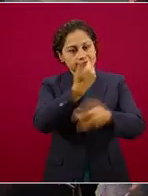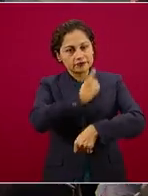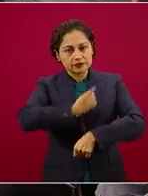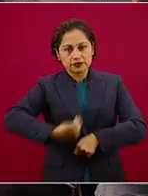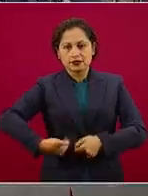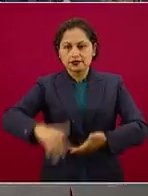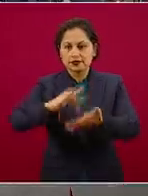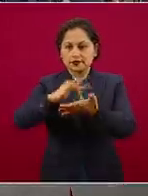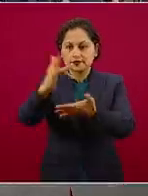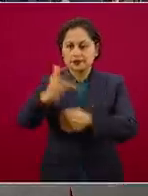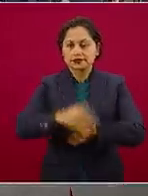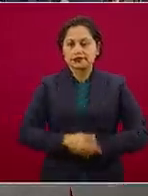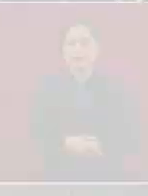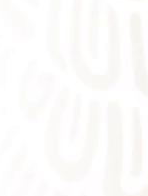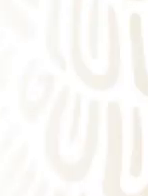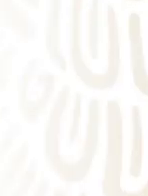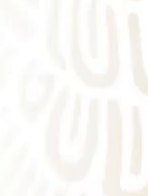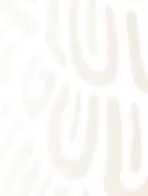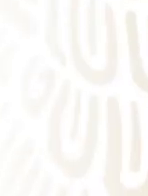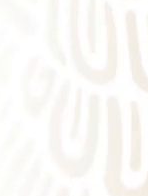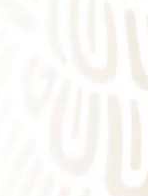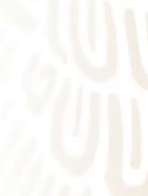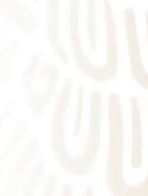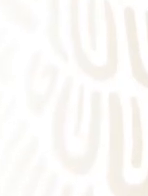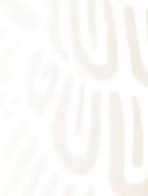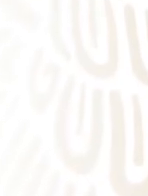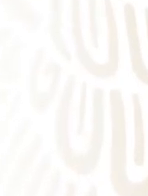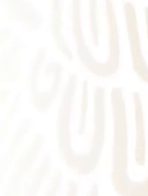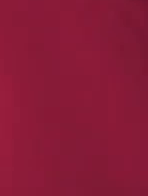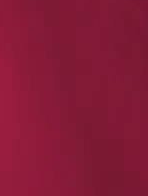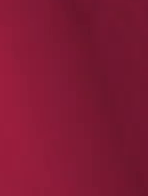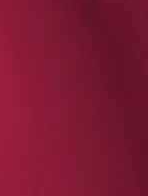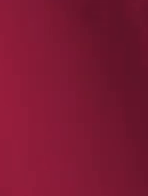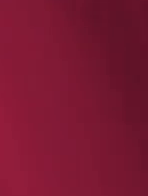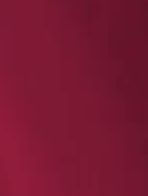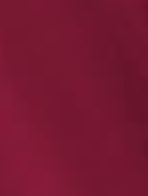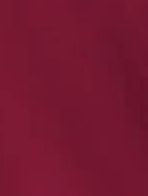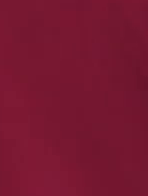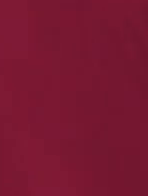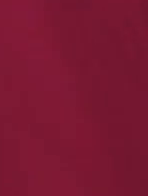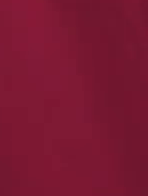Quédate en casa. Gobierno de México.